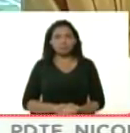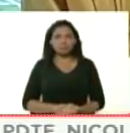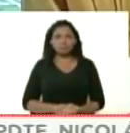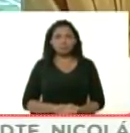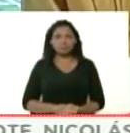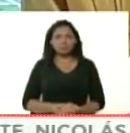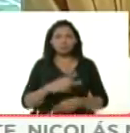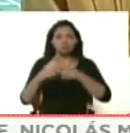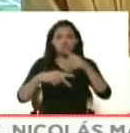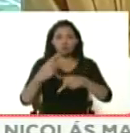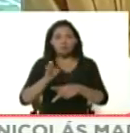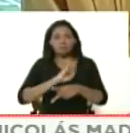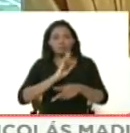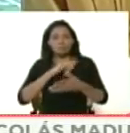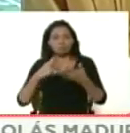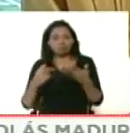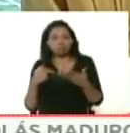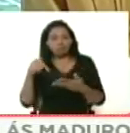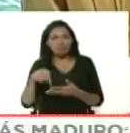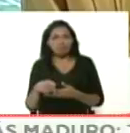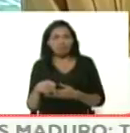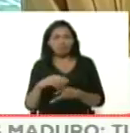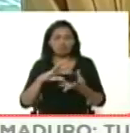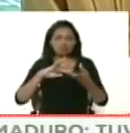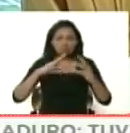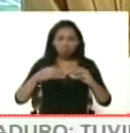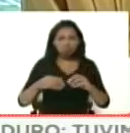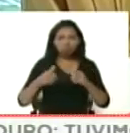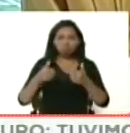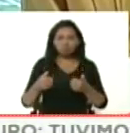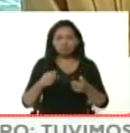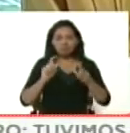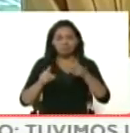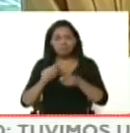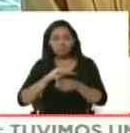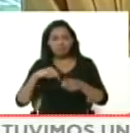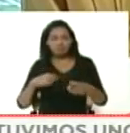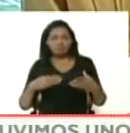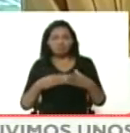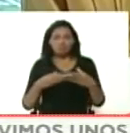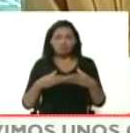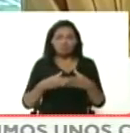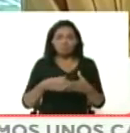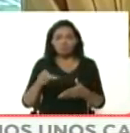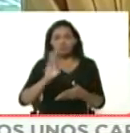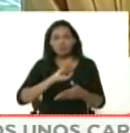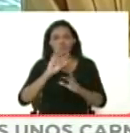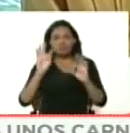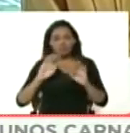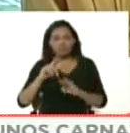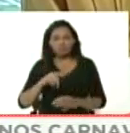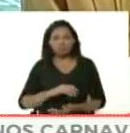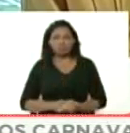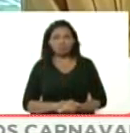que produzca su propia riqueza, que se autorregule, que no dependa de la renta petrolera.